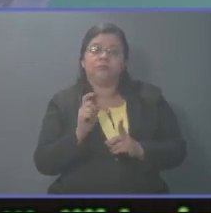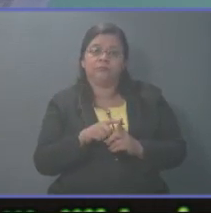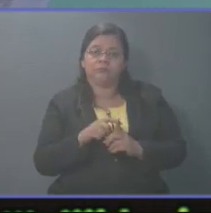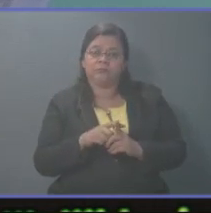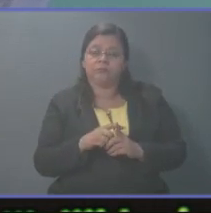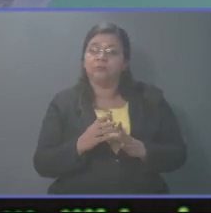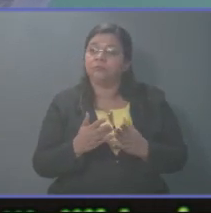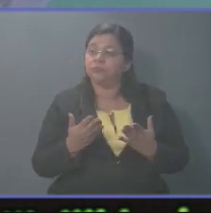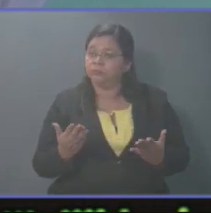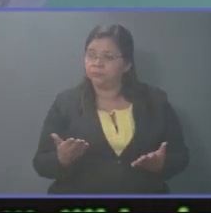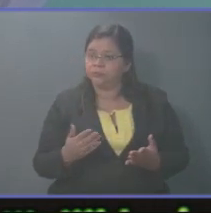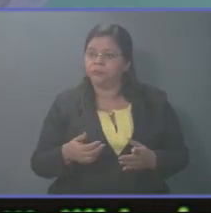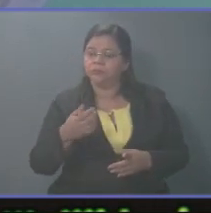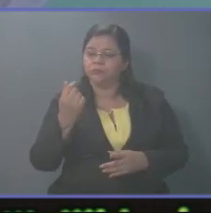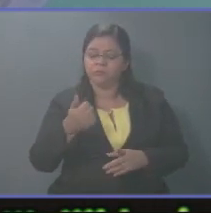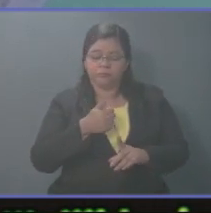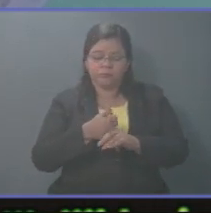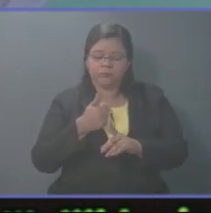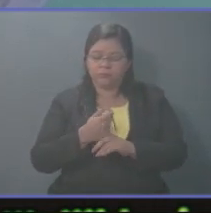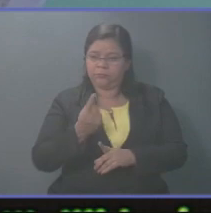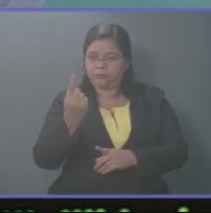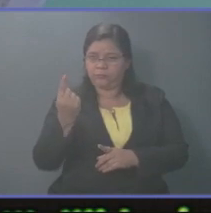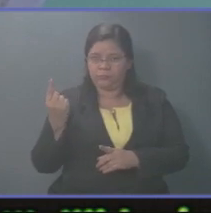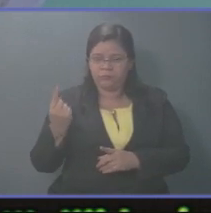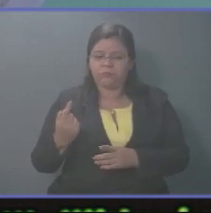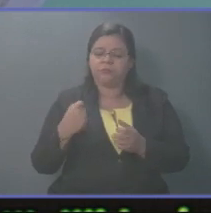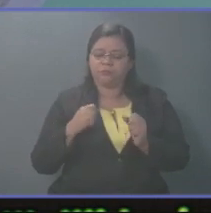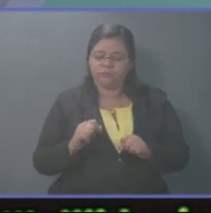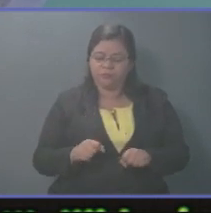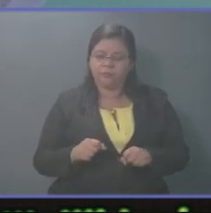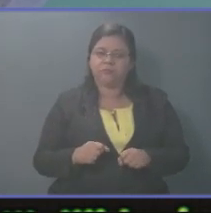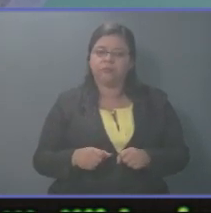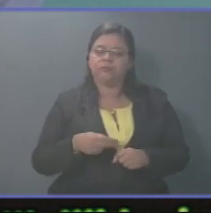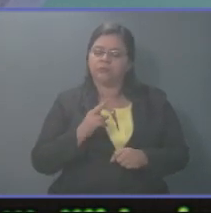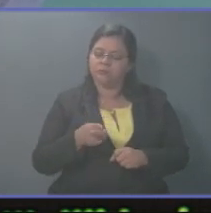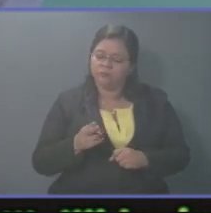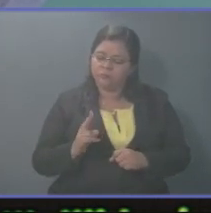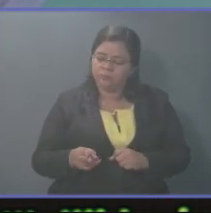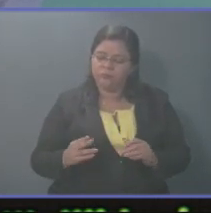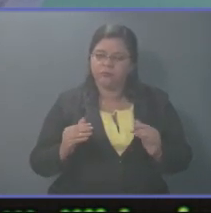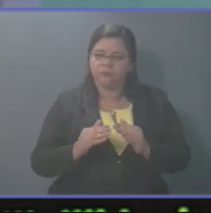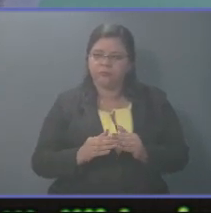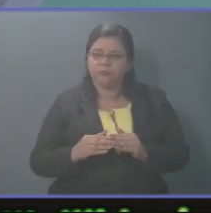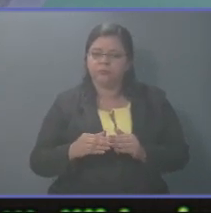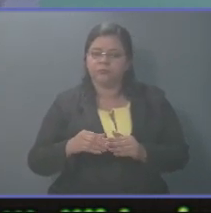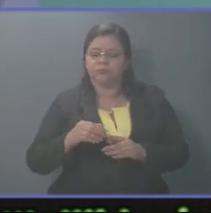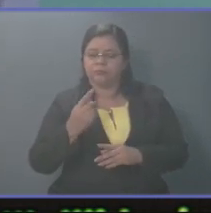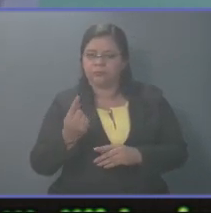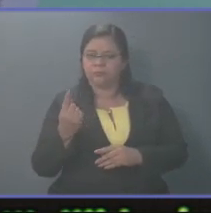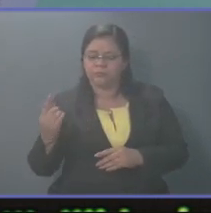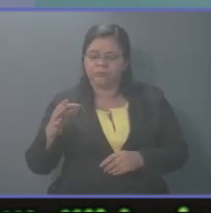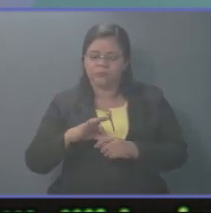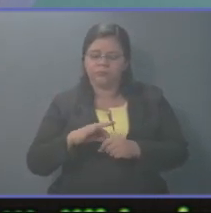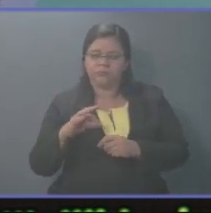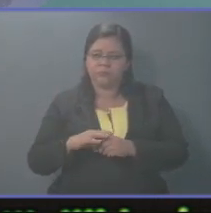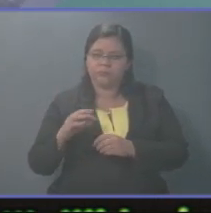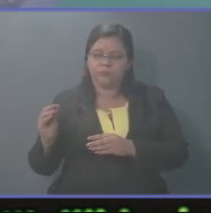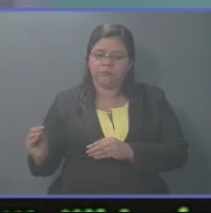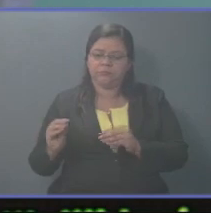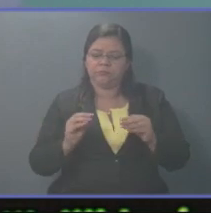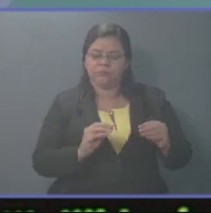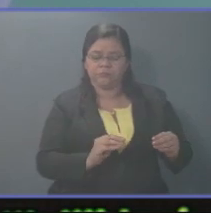por cuanto cada candidato podría repetir el esquema de trasladar votantes en función de sus